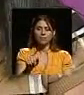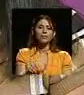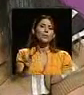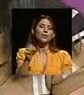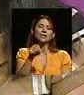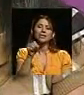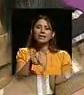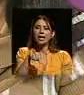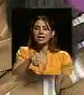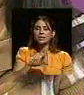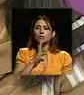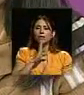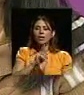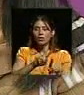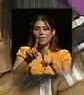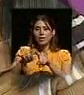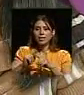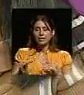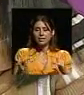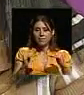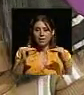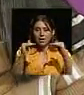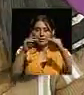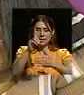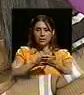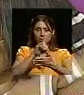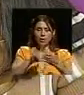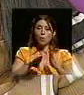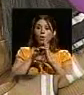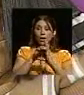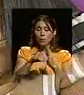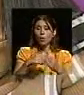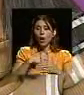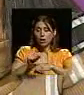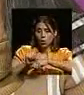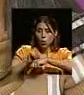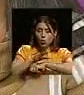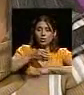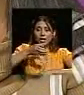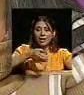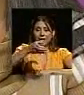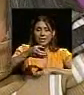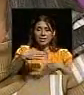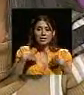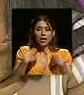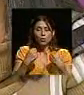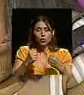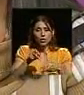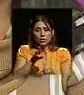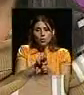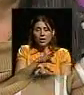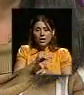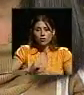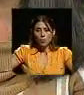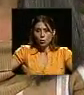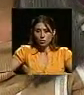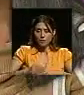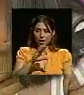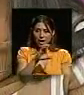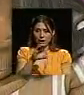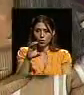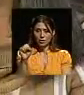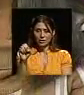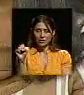de discriminación. Por ejemplo, están lo que son las consejerías de salud sexual y reproductiva de la Caja Costarricense del Seguro Social, las cuales tienen